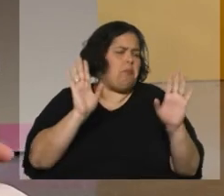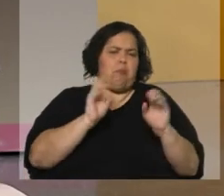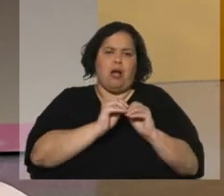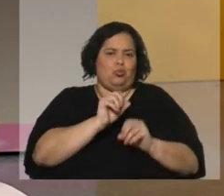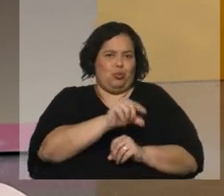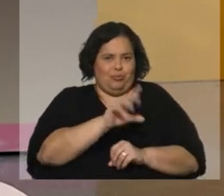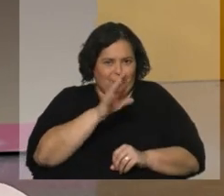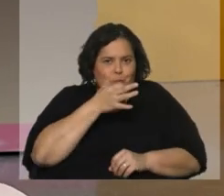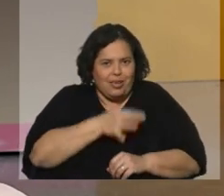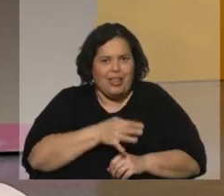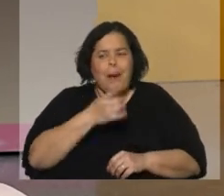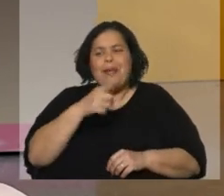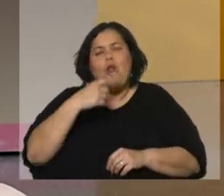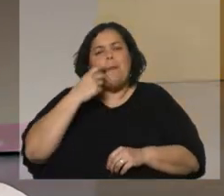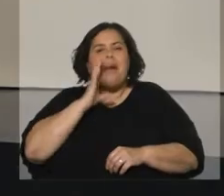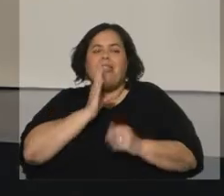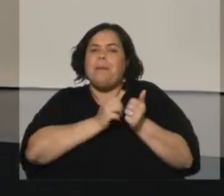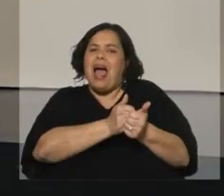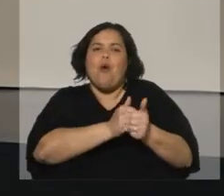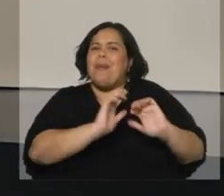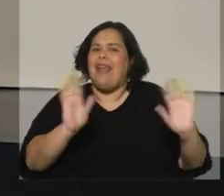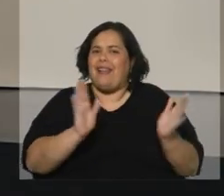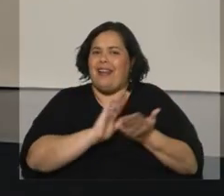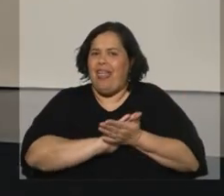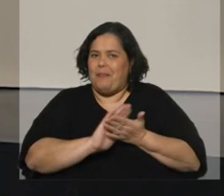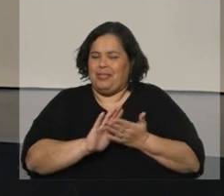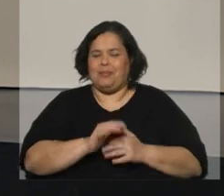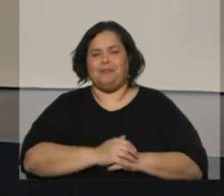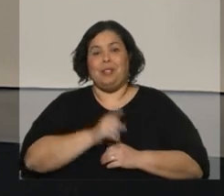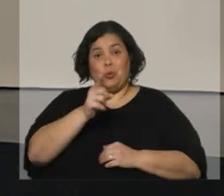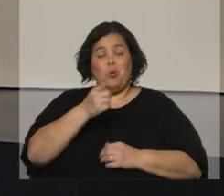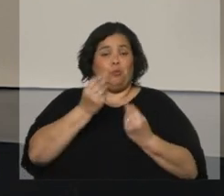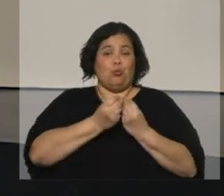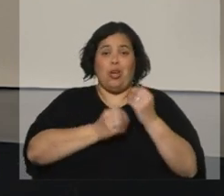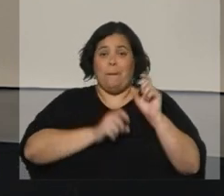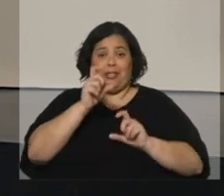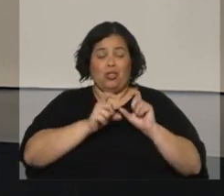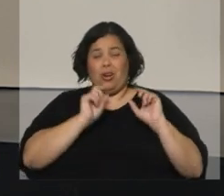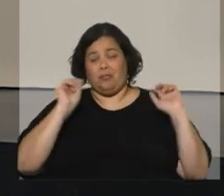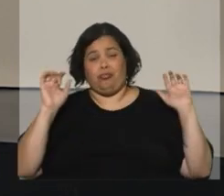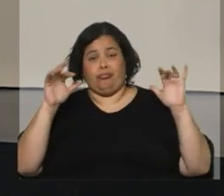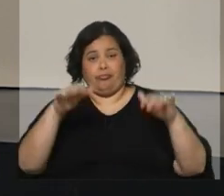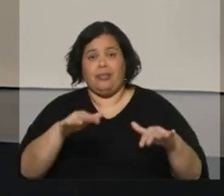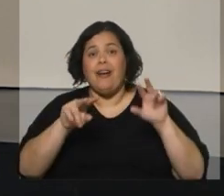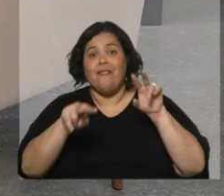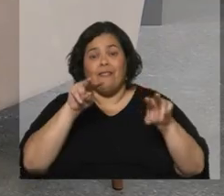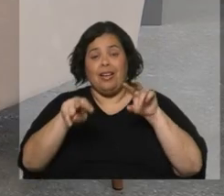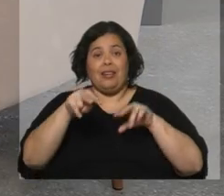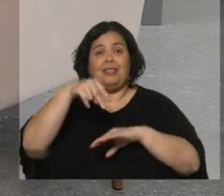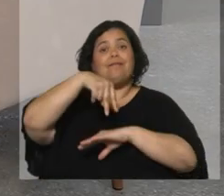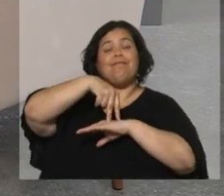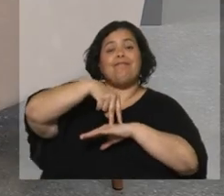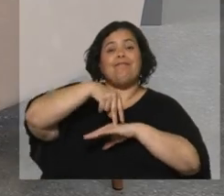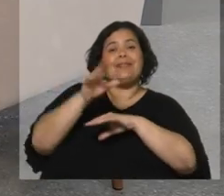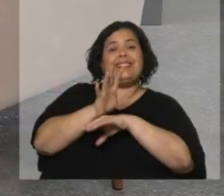acompañar realmente para acompañar has llevado a miles de personas a tus espectáculos No yo no llevaba nada